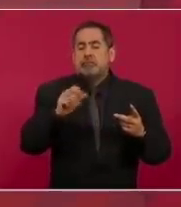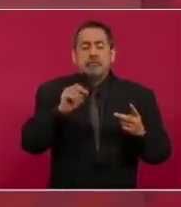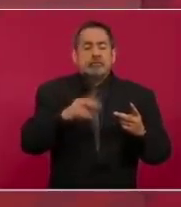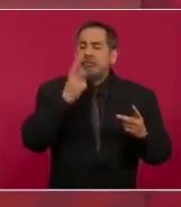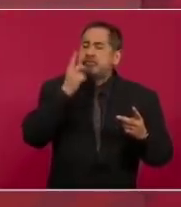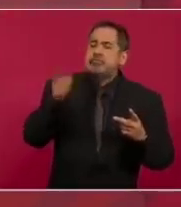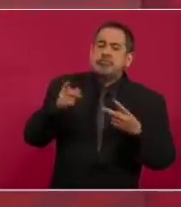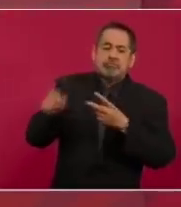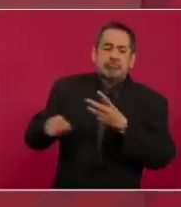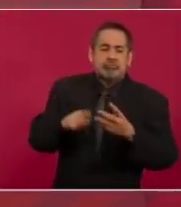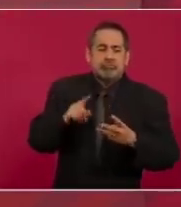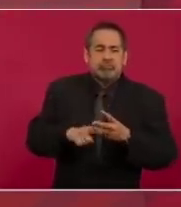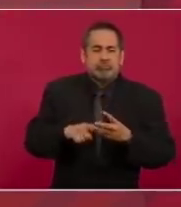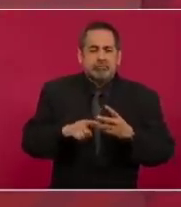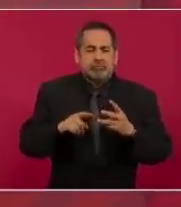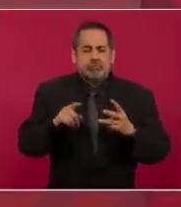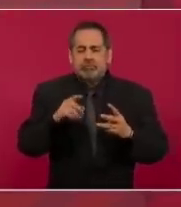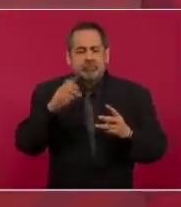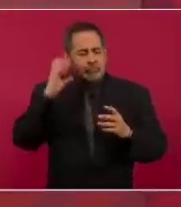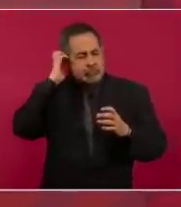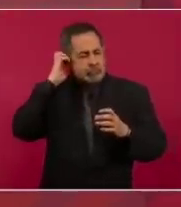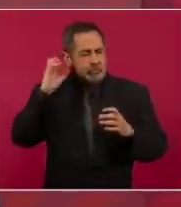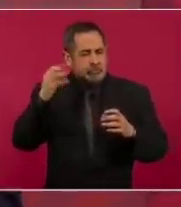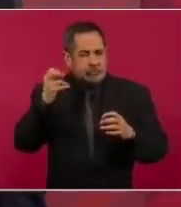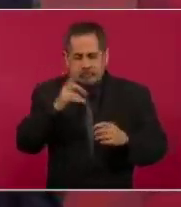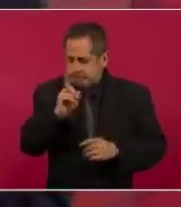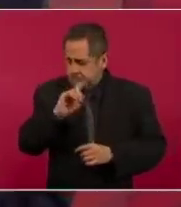¿Qué decía Zabludovsky? Perdón,